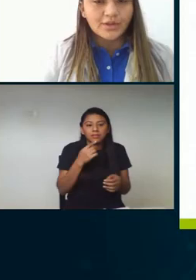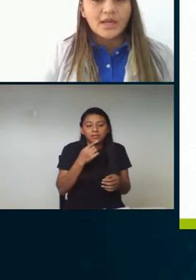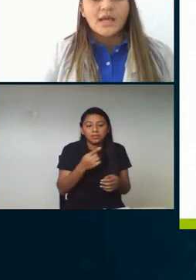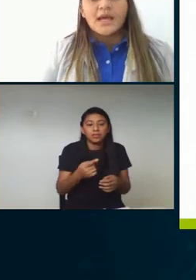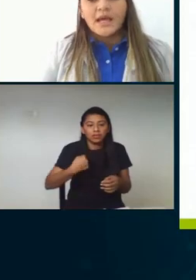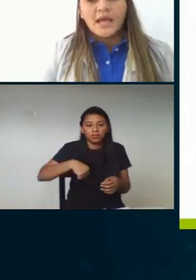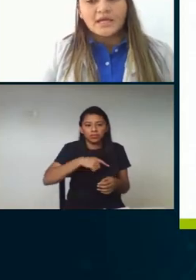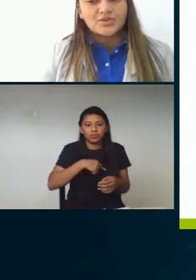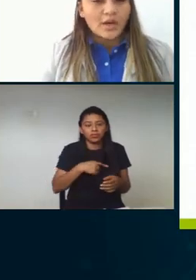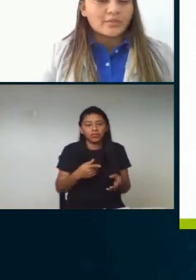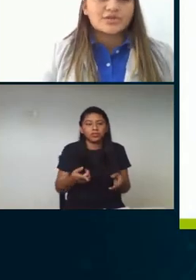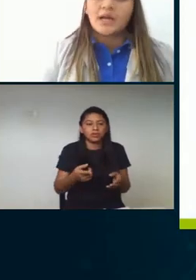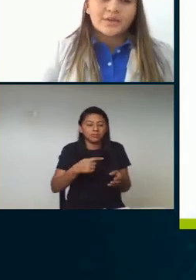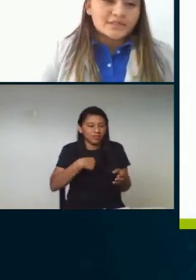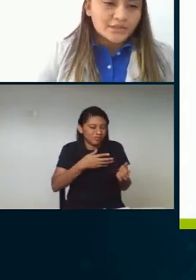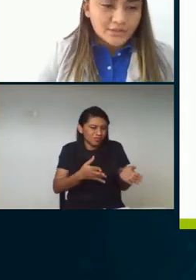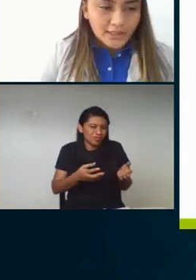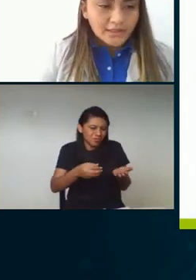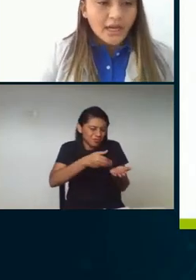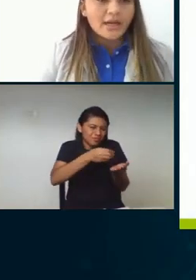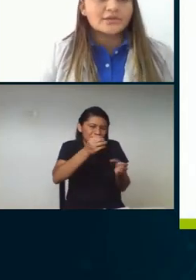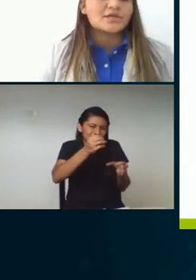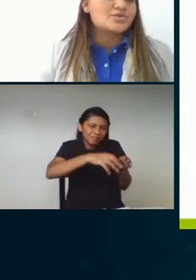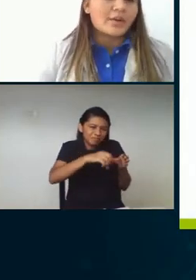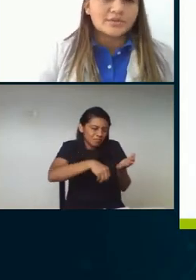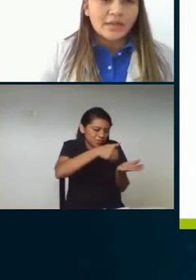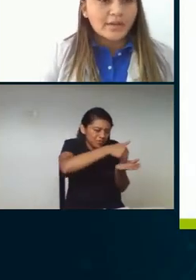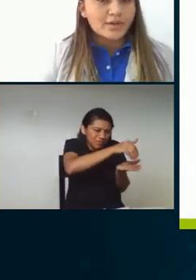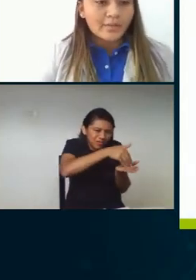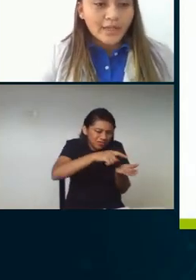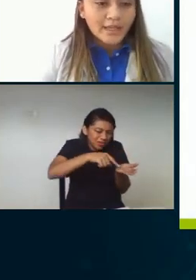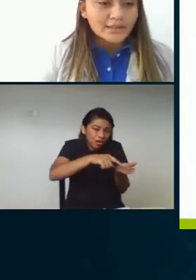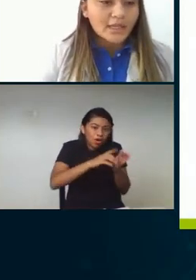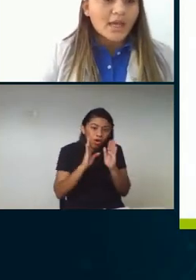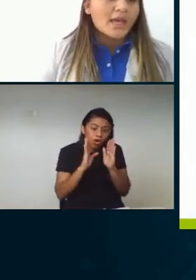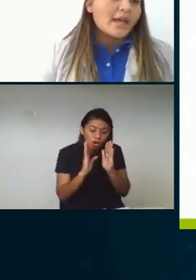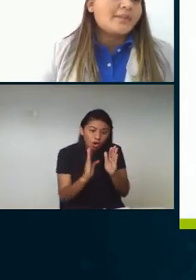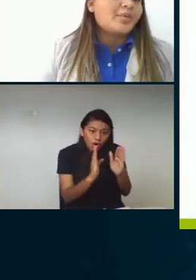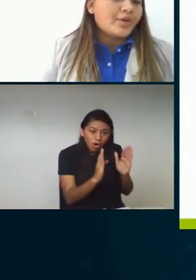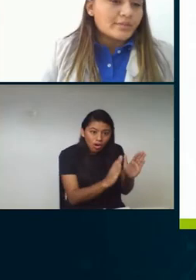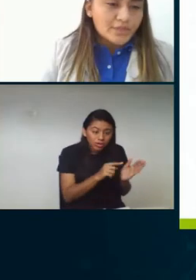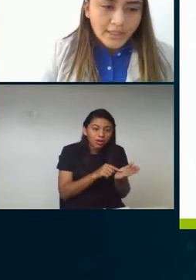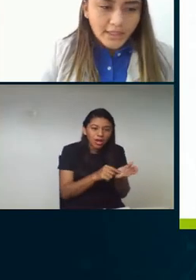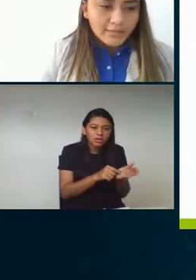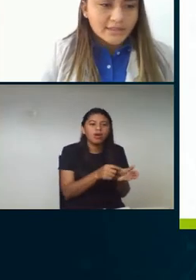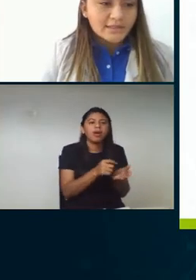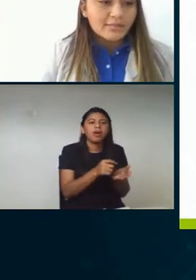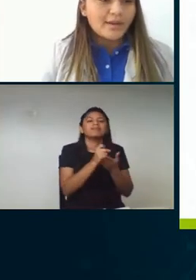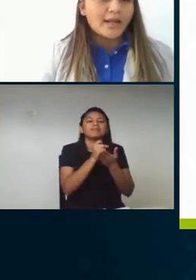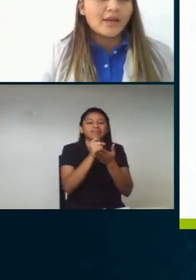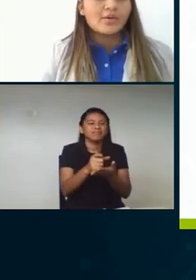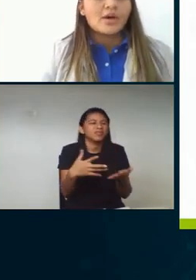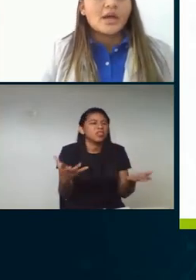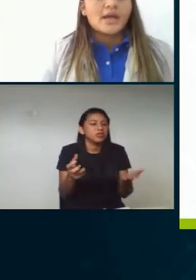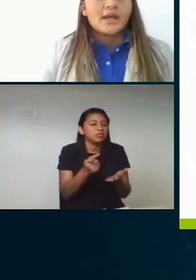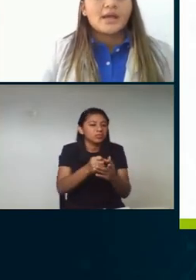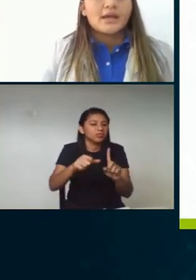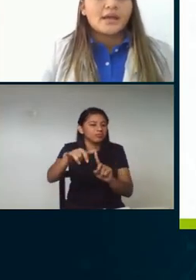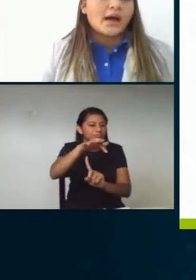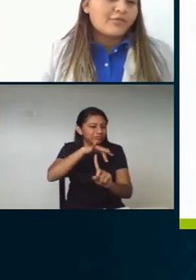inorgánicos, ayudamos a los rellenos sanitarios, ayudamos al medio ambiente, podemos generar más